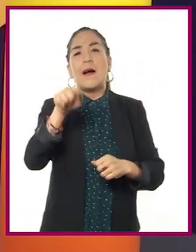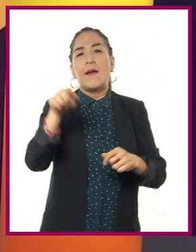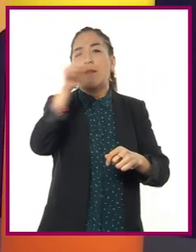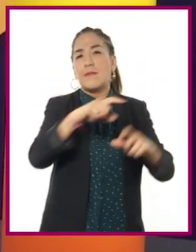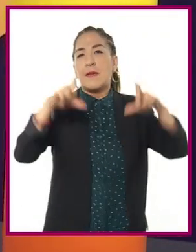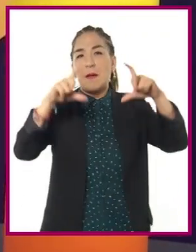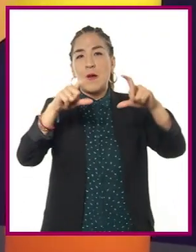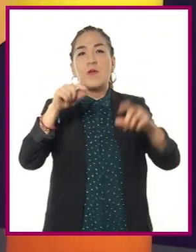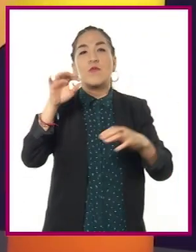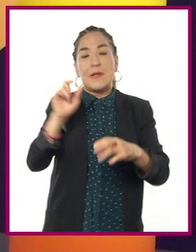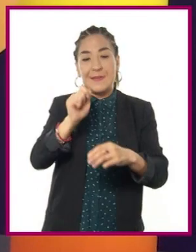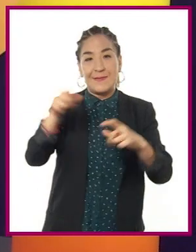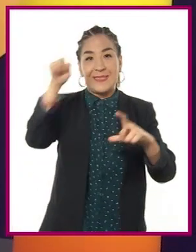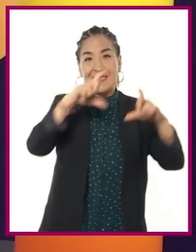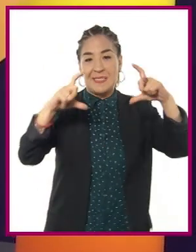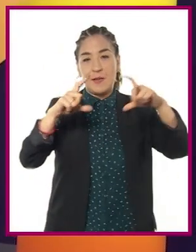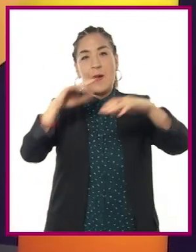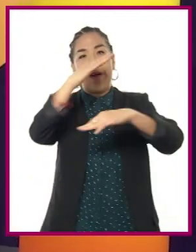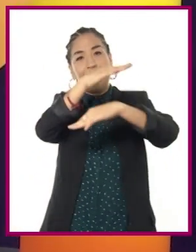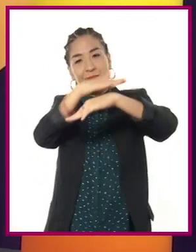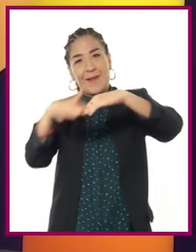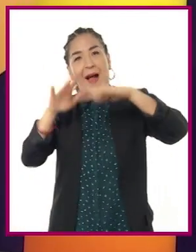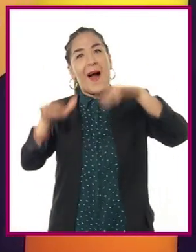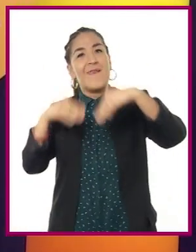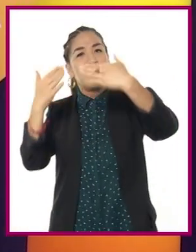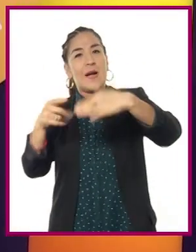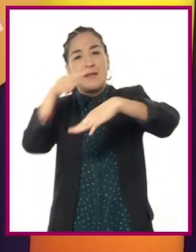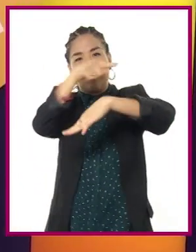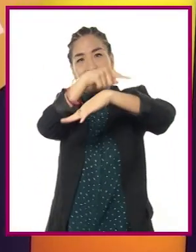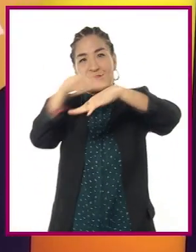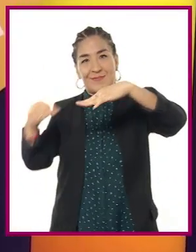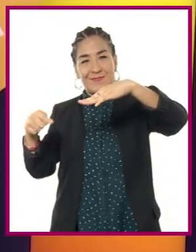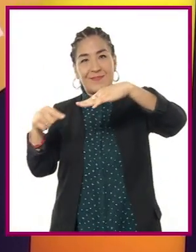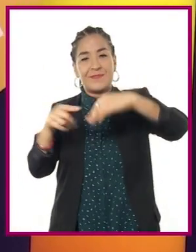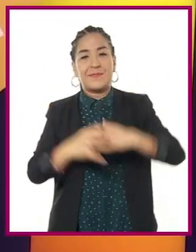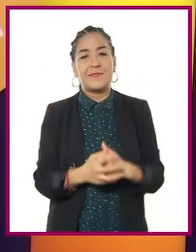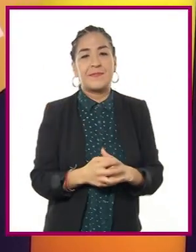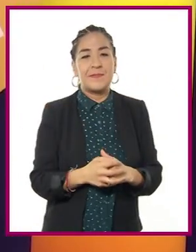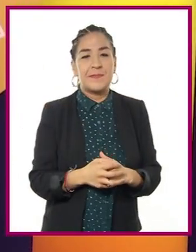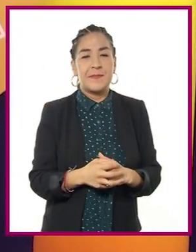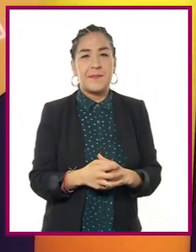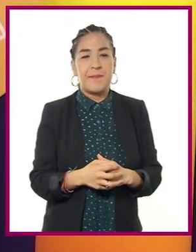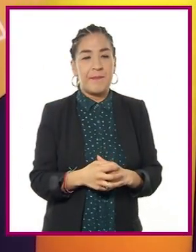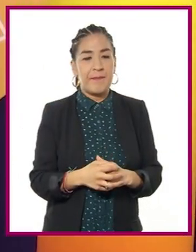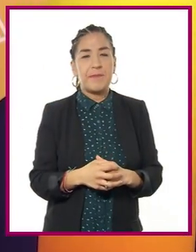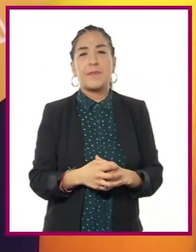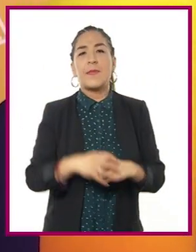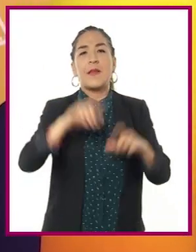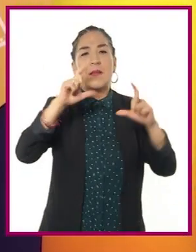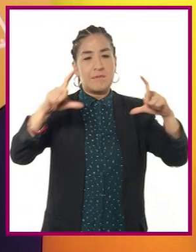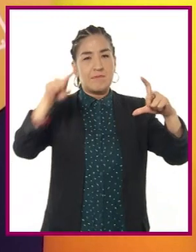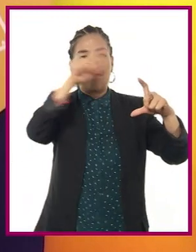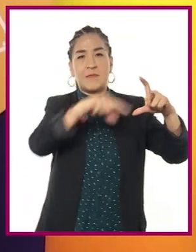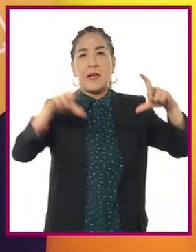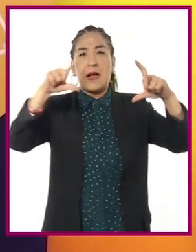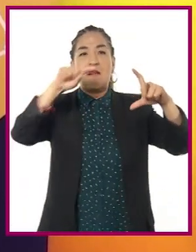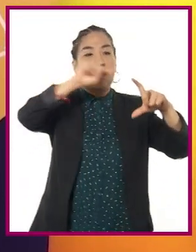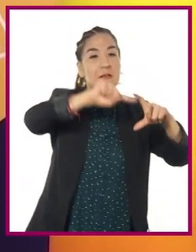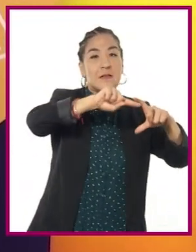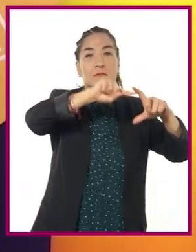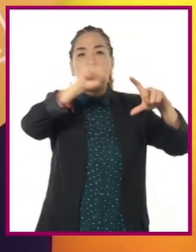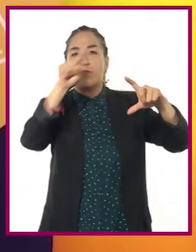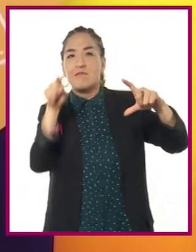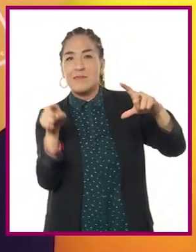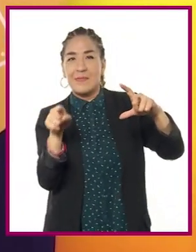la recta que toca en un punto a la circunferencia. Y el arco es un tramo de